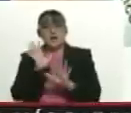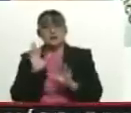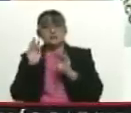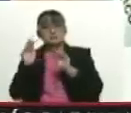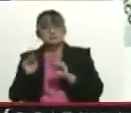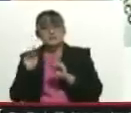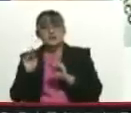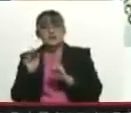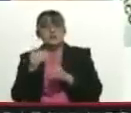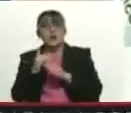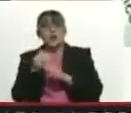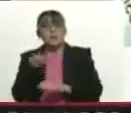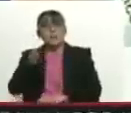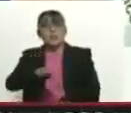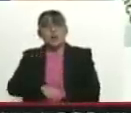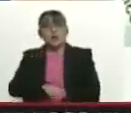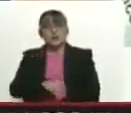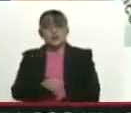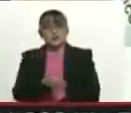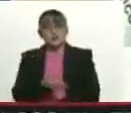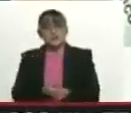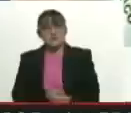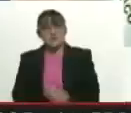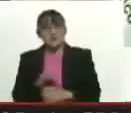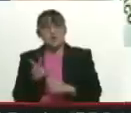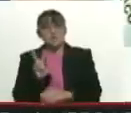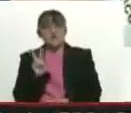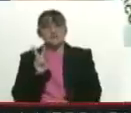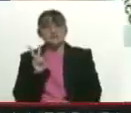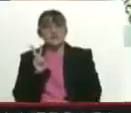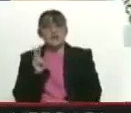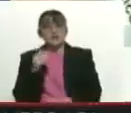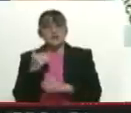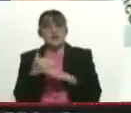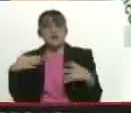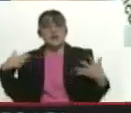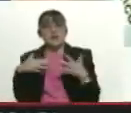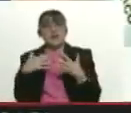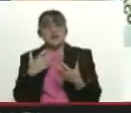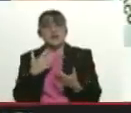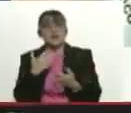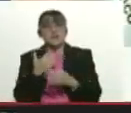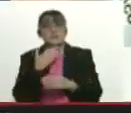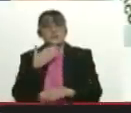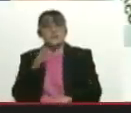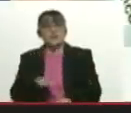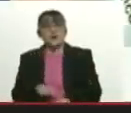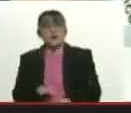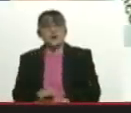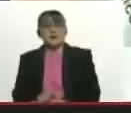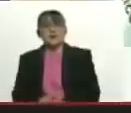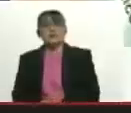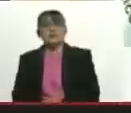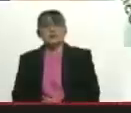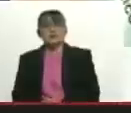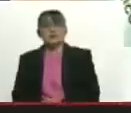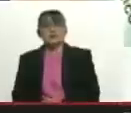a la muerte. Que los venezolanos se maten y ellos